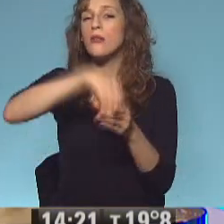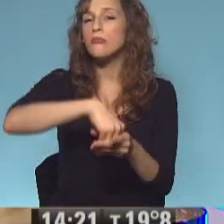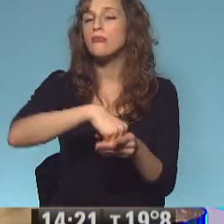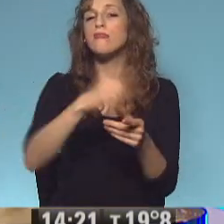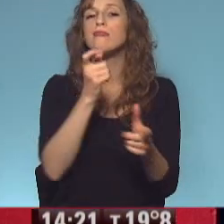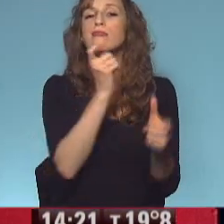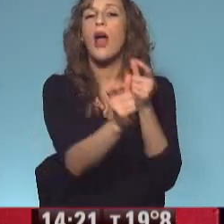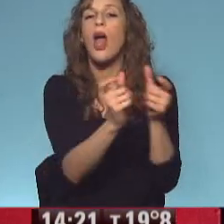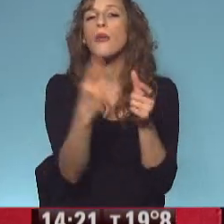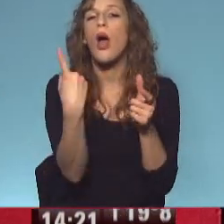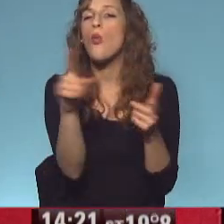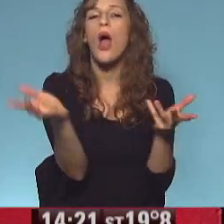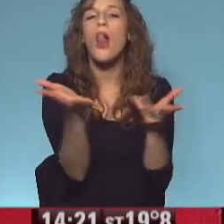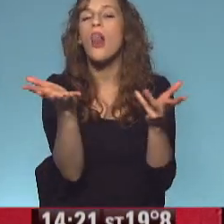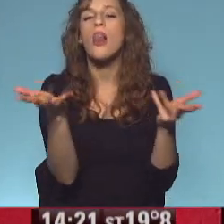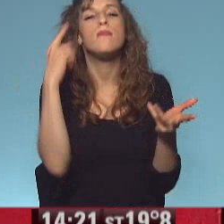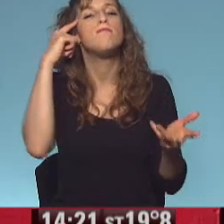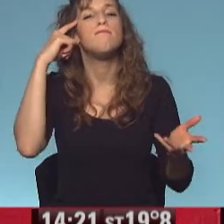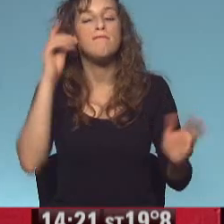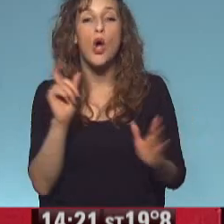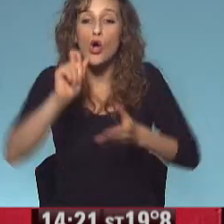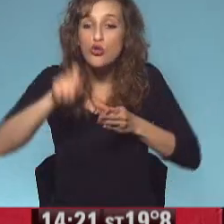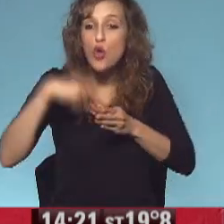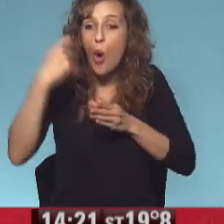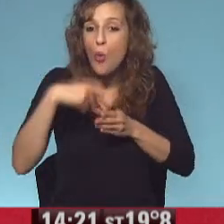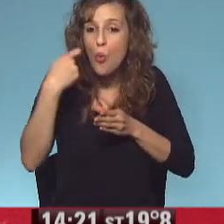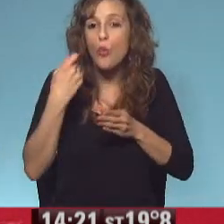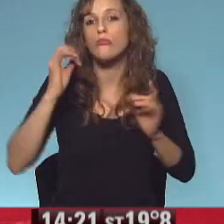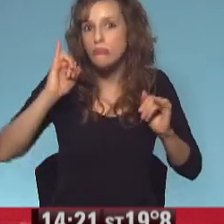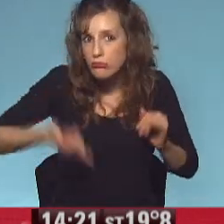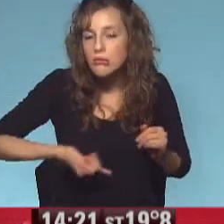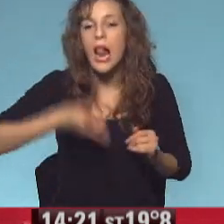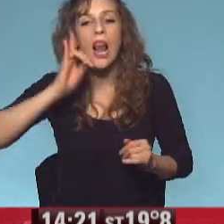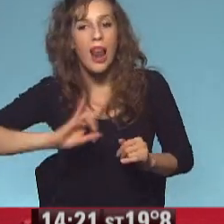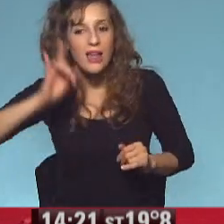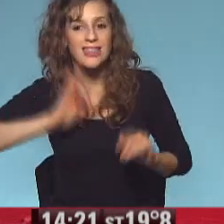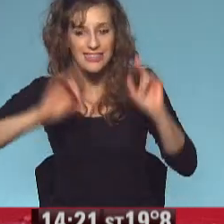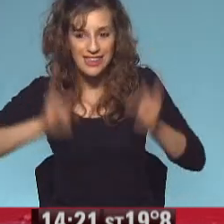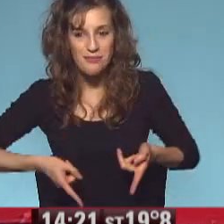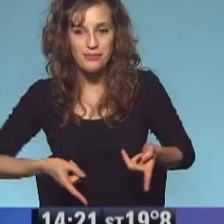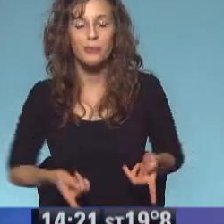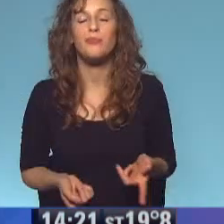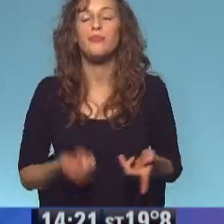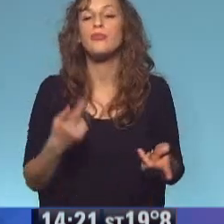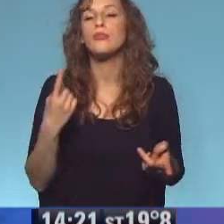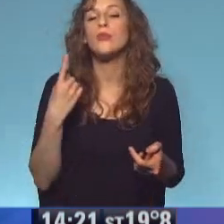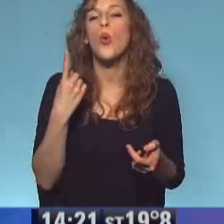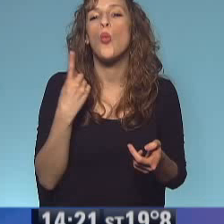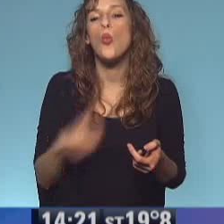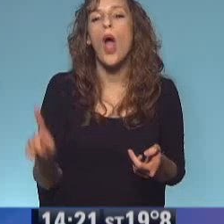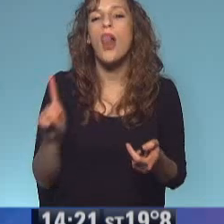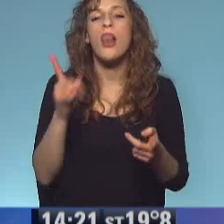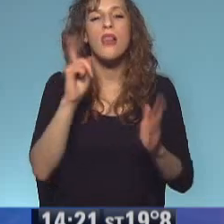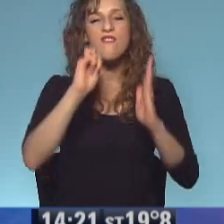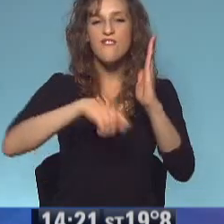ocurren? Yogur. Yogur puede ser blanco. Sí. Y leche también. Sí. Podemos pensar, ¿se acuerdan qué palabras dijo mojadas en el